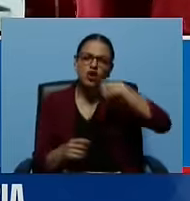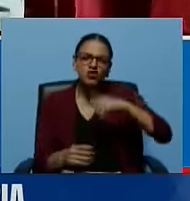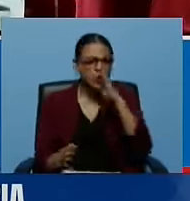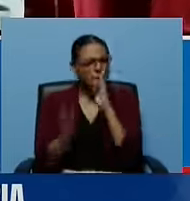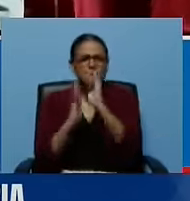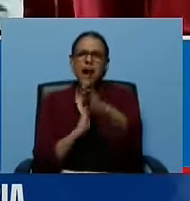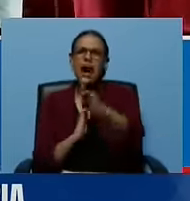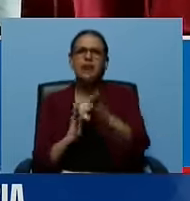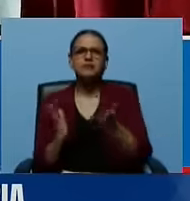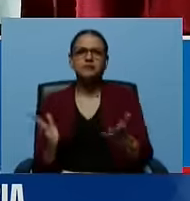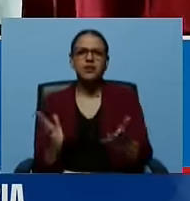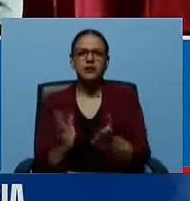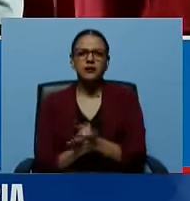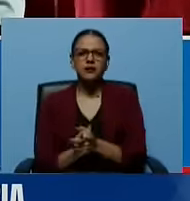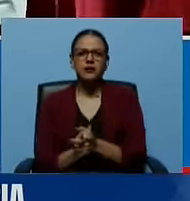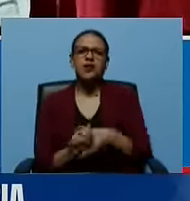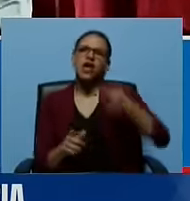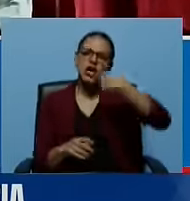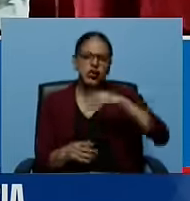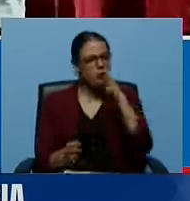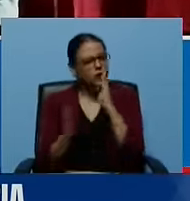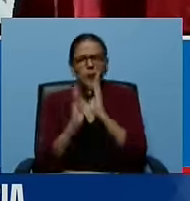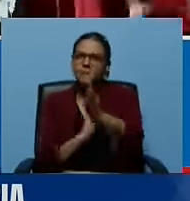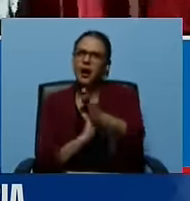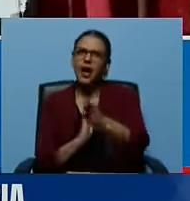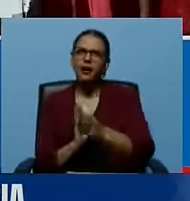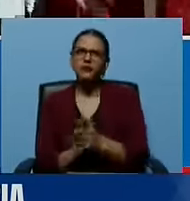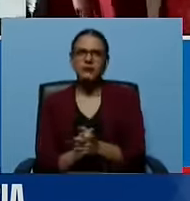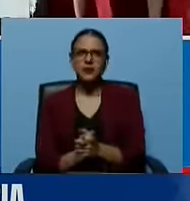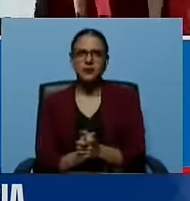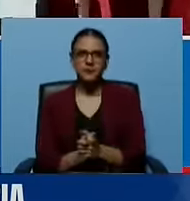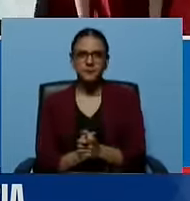pa'lante, echando pa'lante.